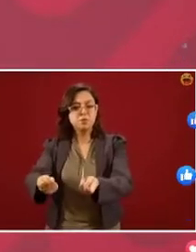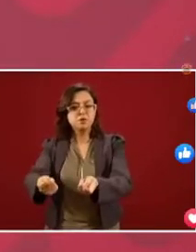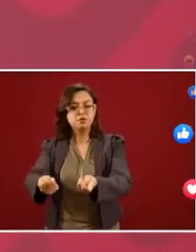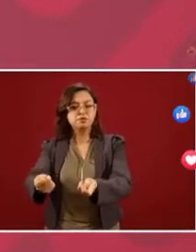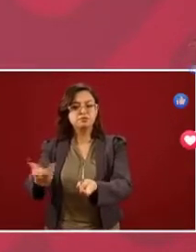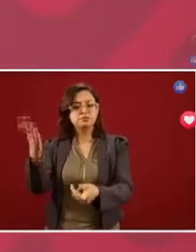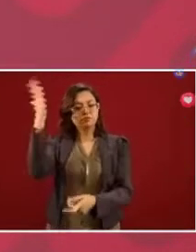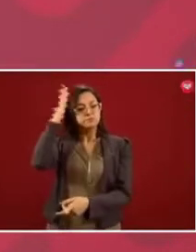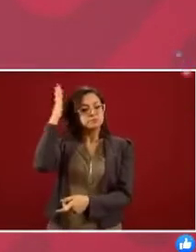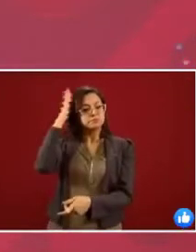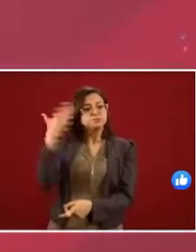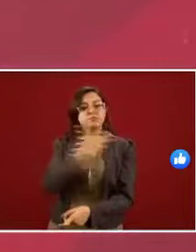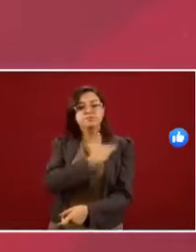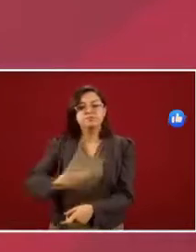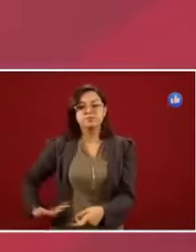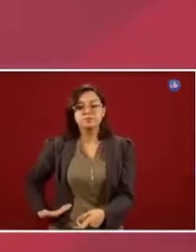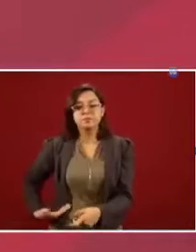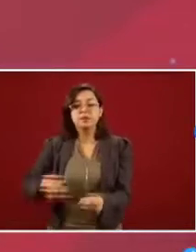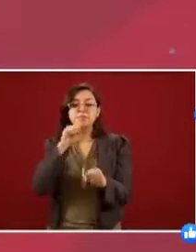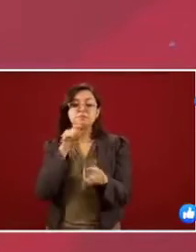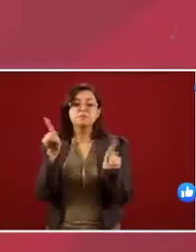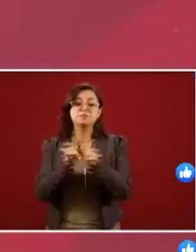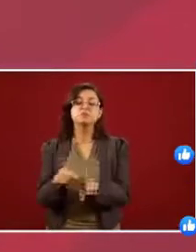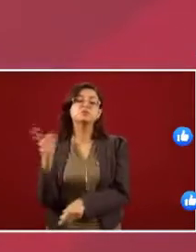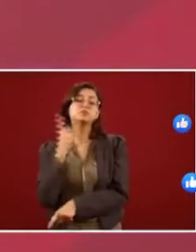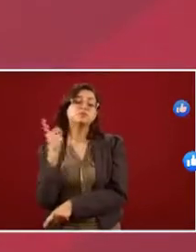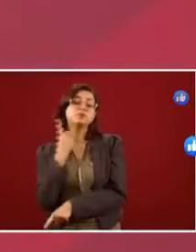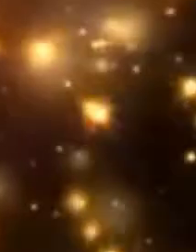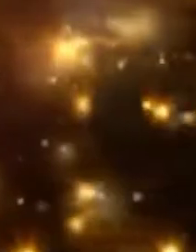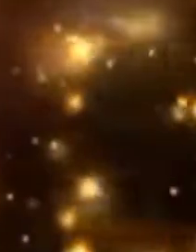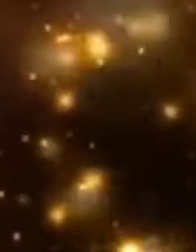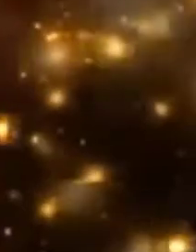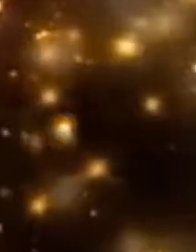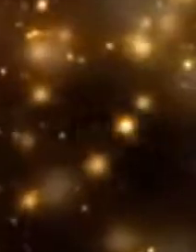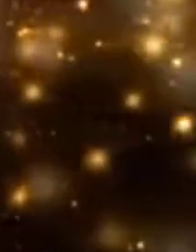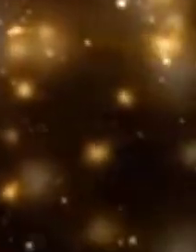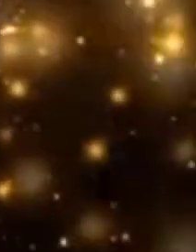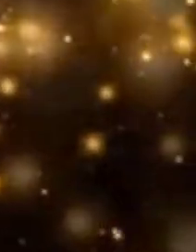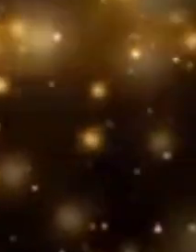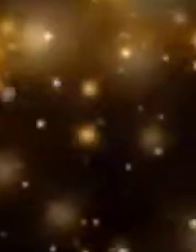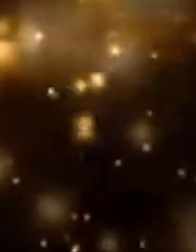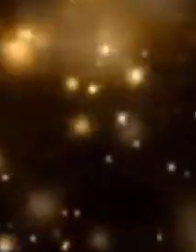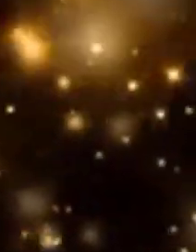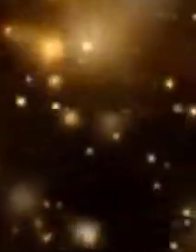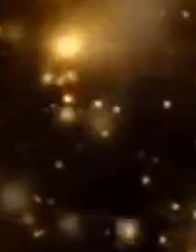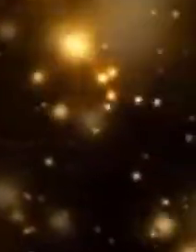titular del ejecutivo y a los legisladores ah